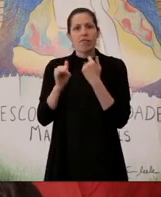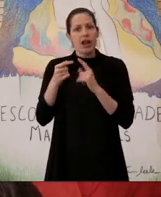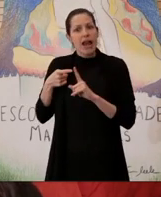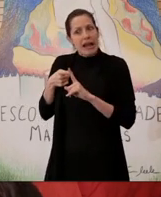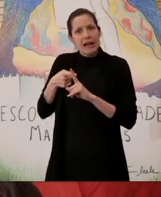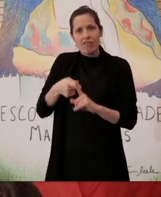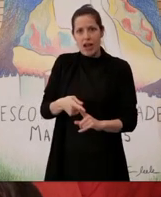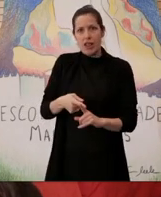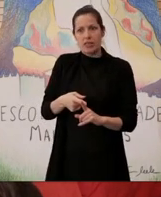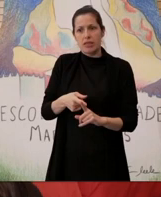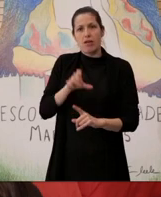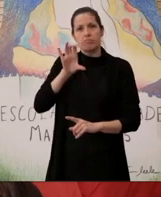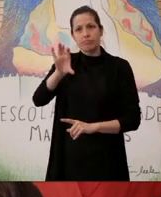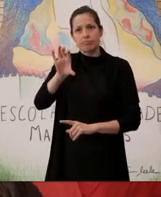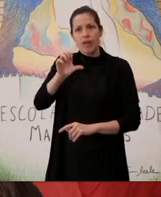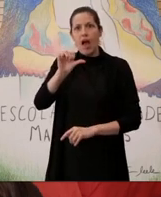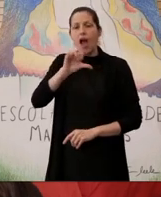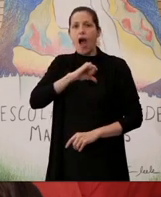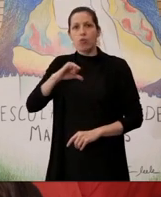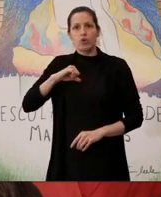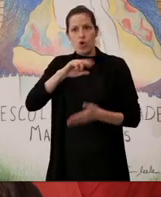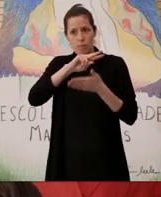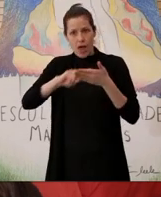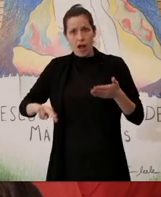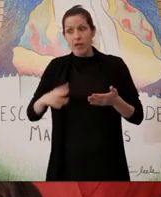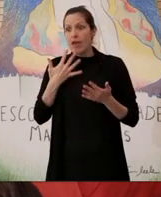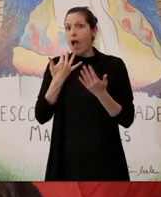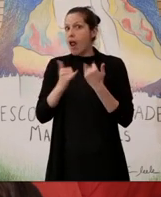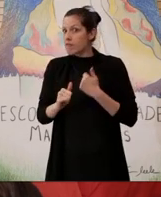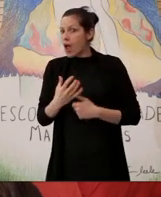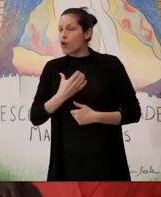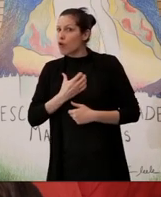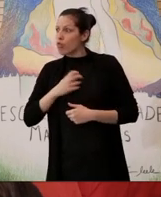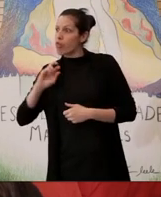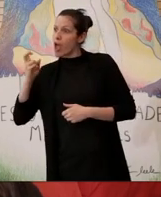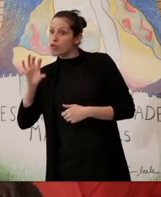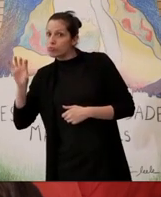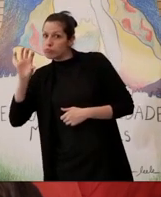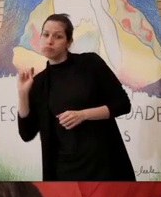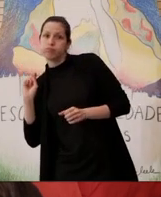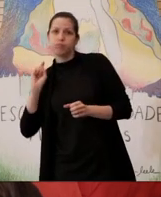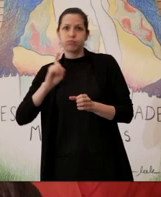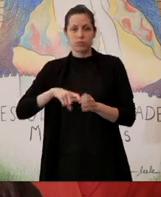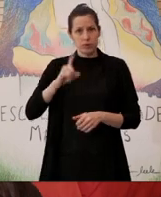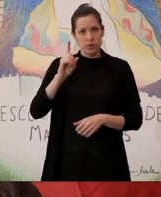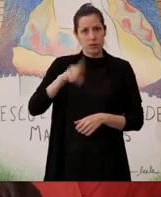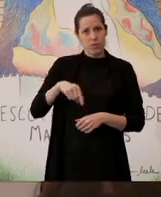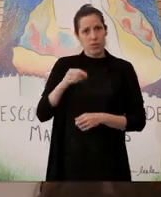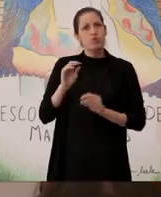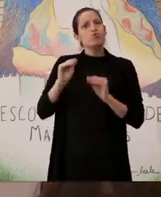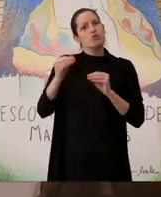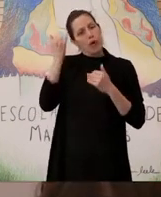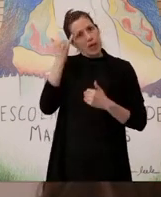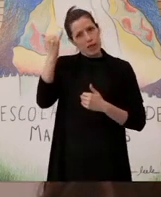un centenar de concellos sumaronse a esa iniciativa para comenzar gustaríame Bueno